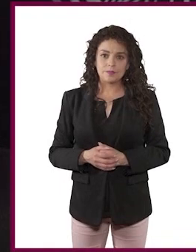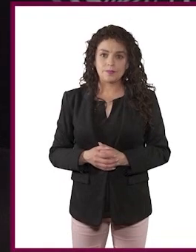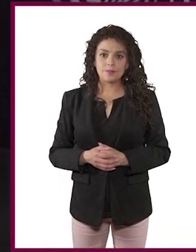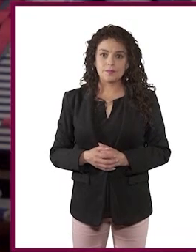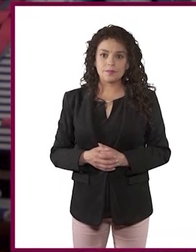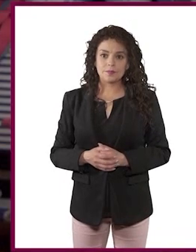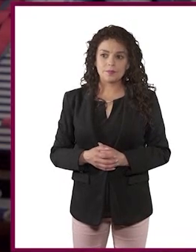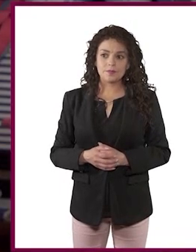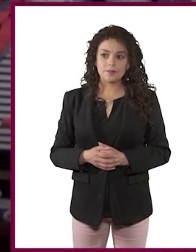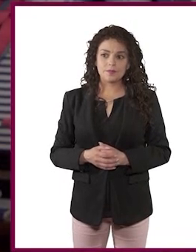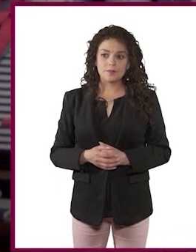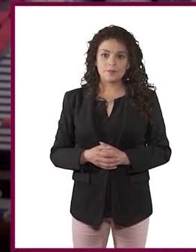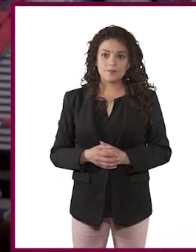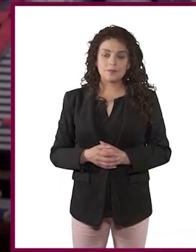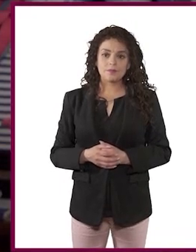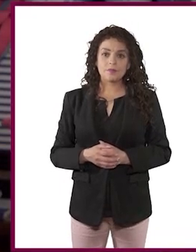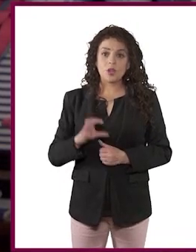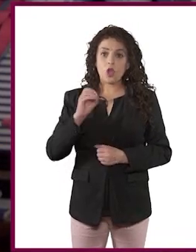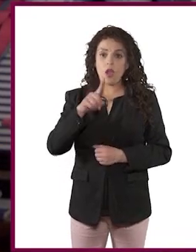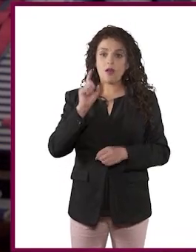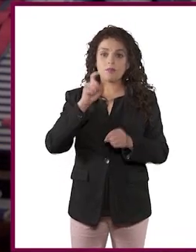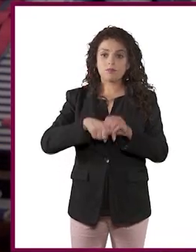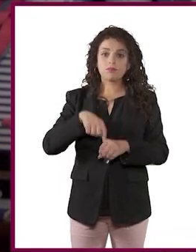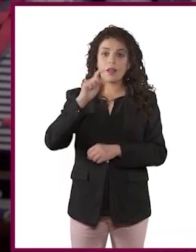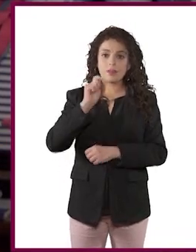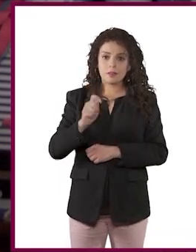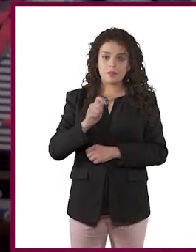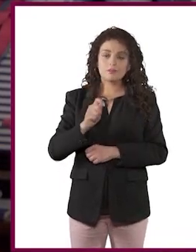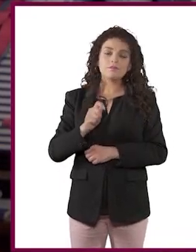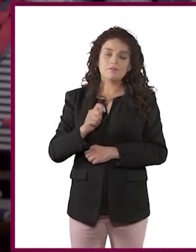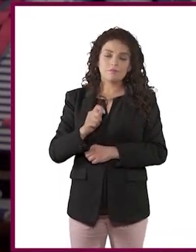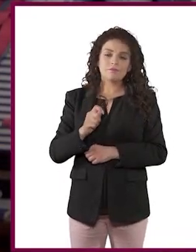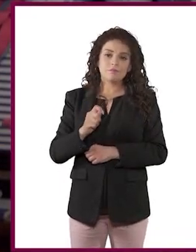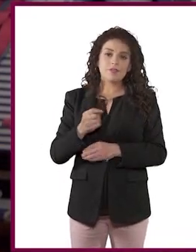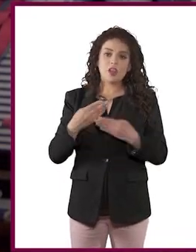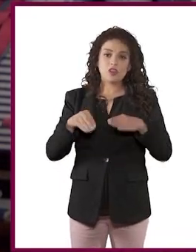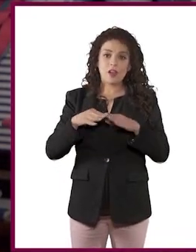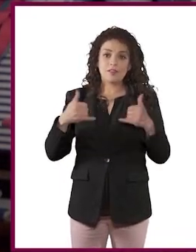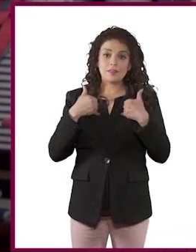jovenesencasa.cef.gov.mx. Únete a la comunidad de Jóvenes en Casa en Facebook.